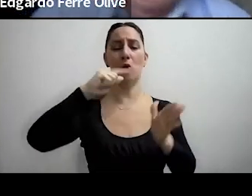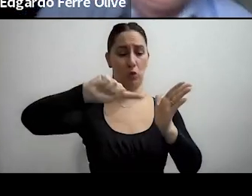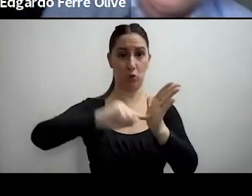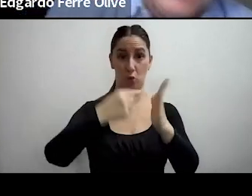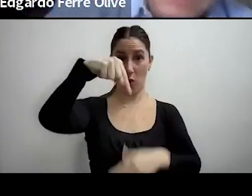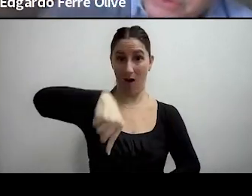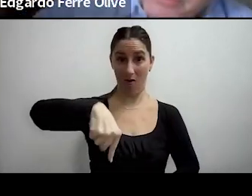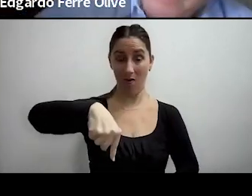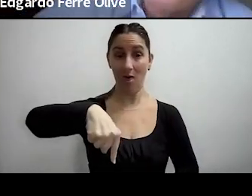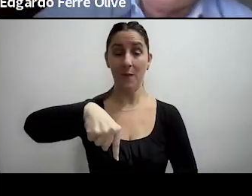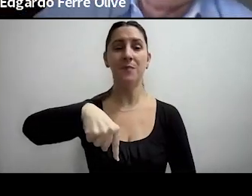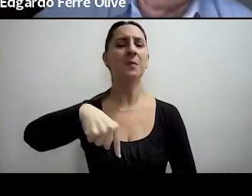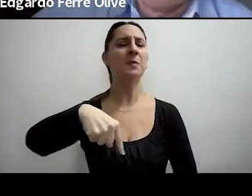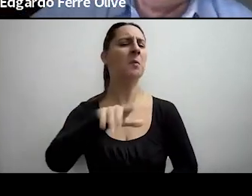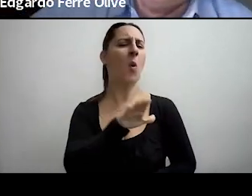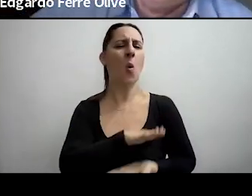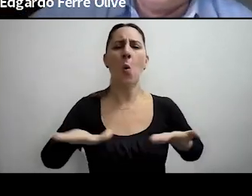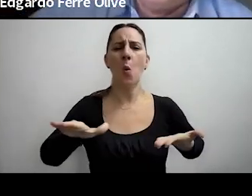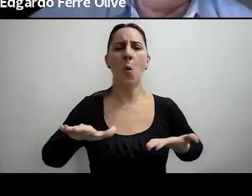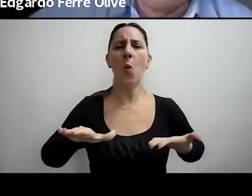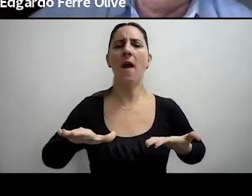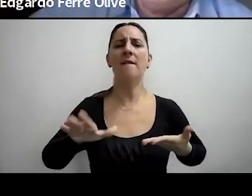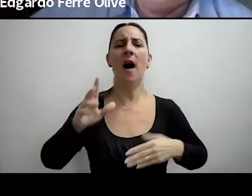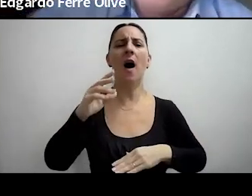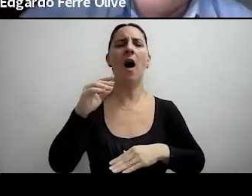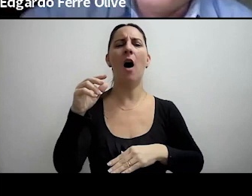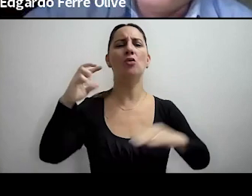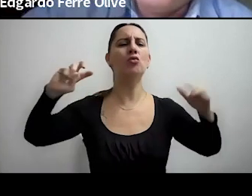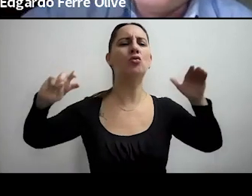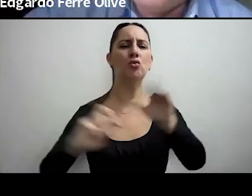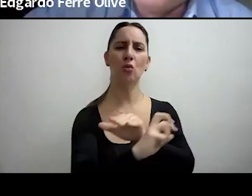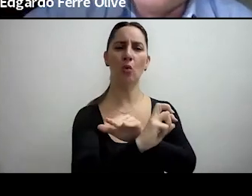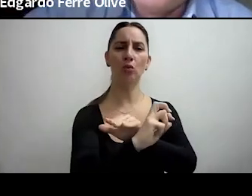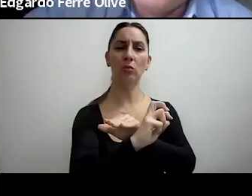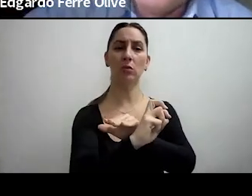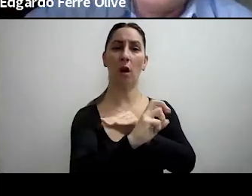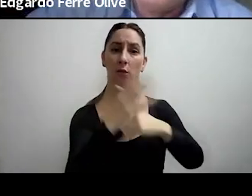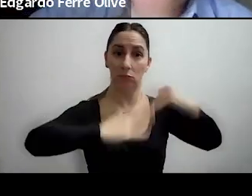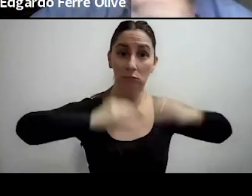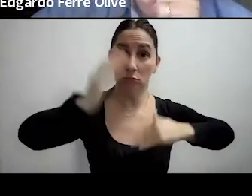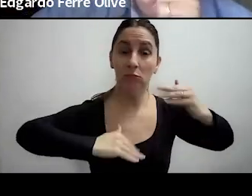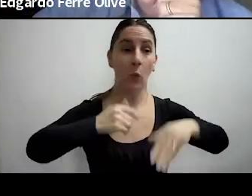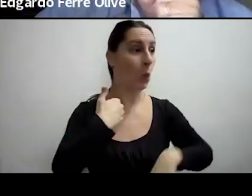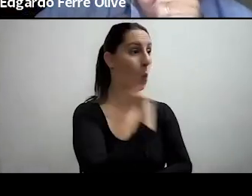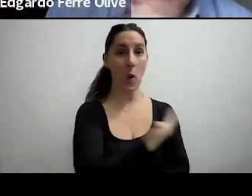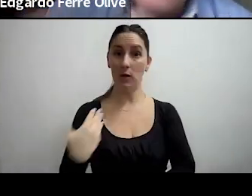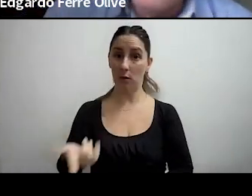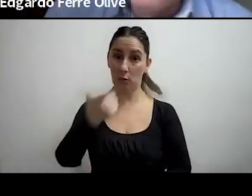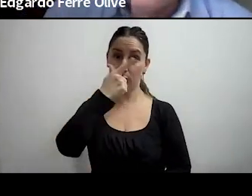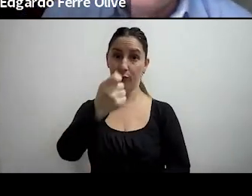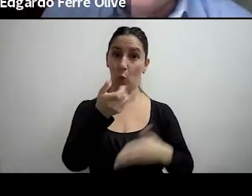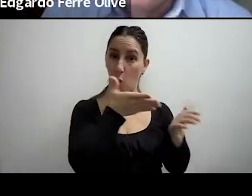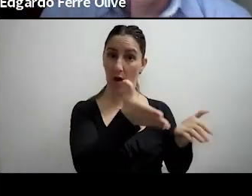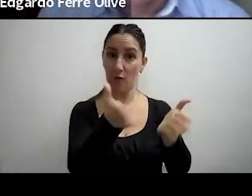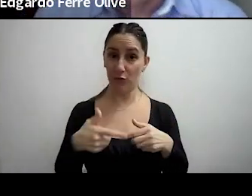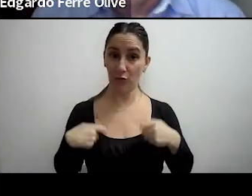Aires, incorporo una nueva parada de subte, una nueva estación de subte. Estoy dando un beneficio a todos los vecinos. Bueno, esa es una